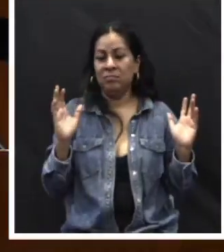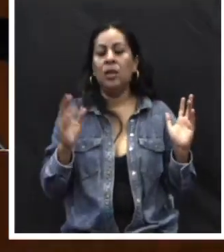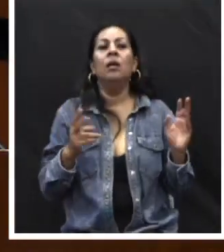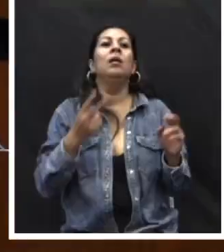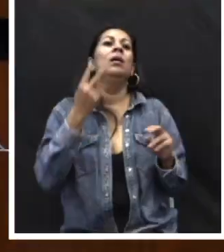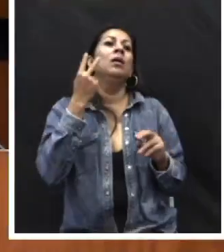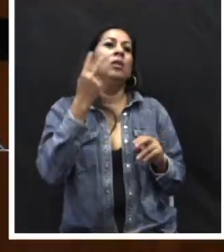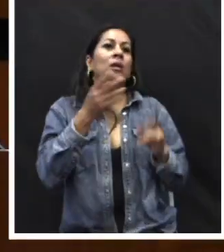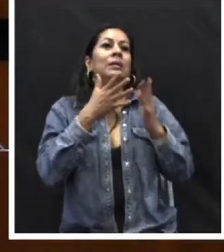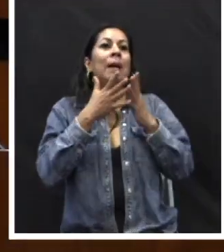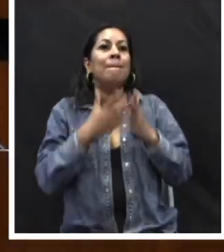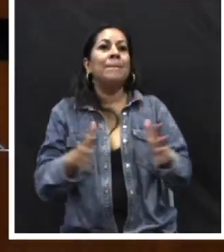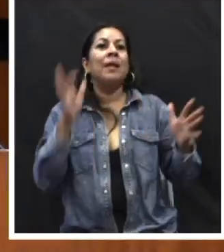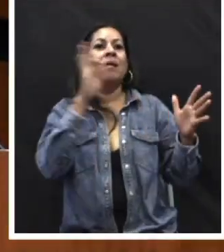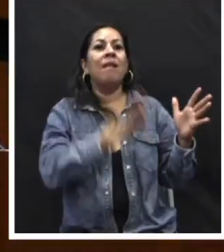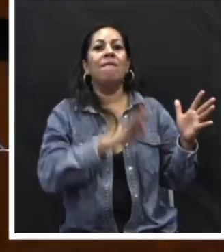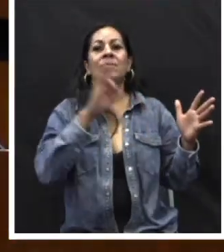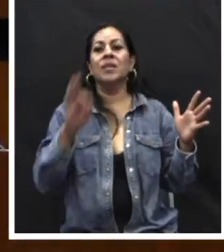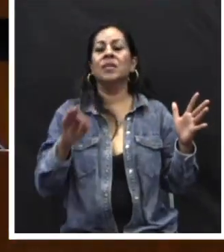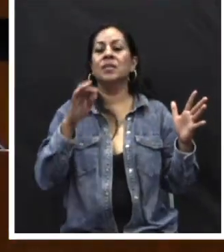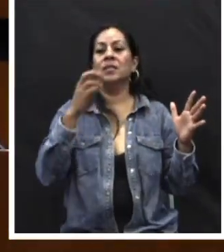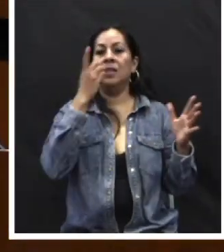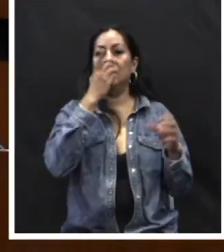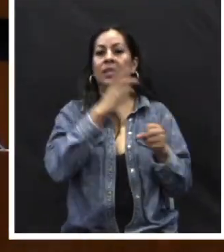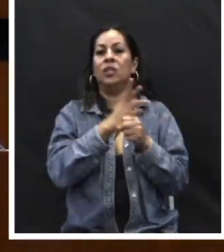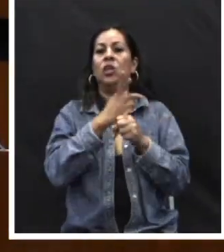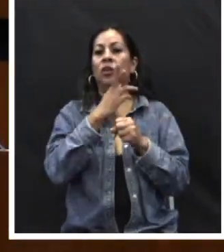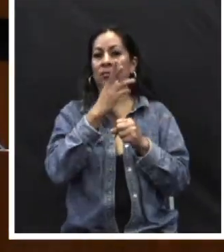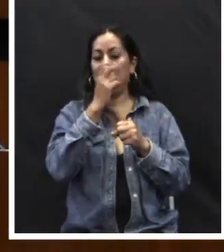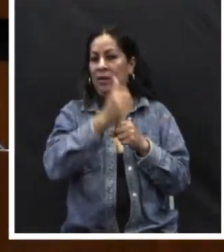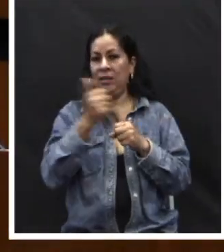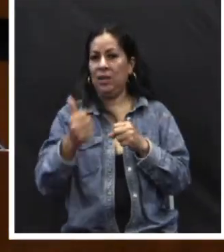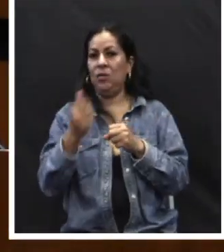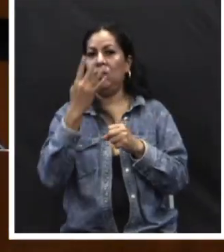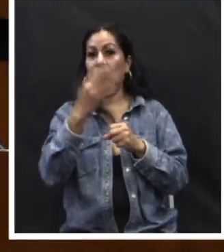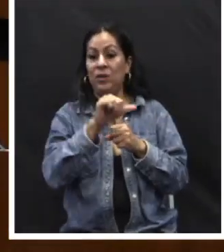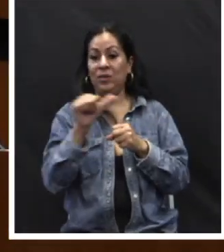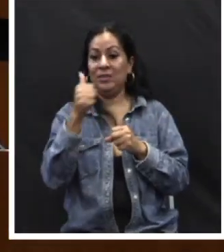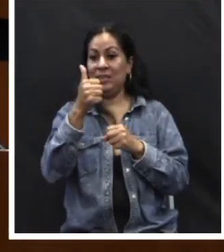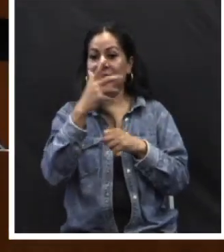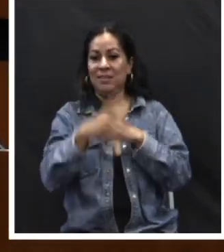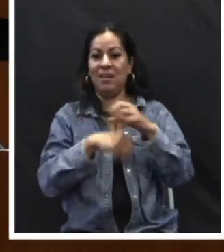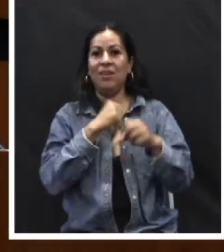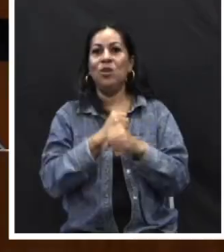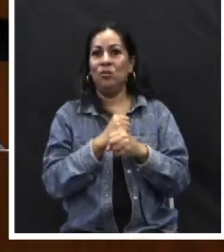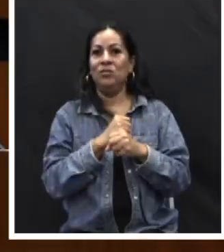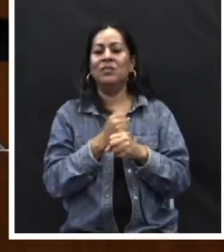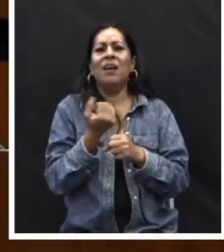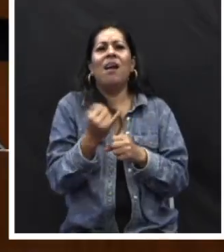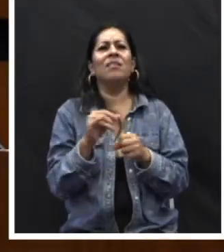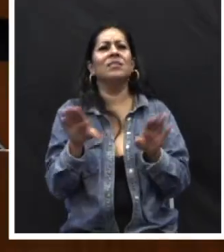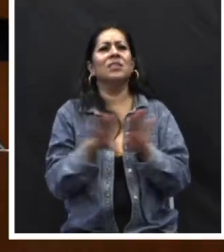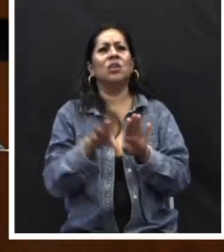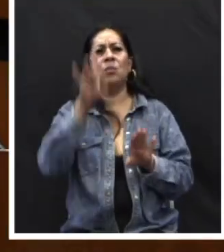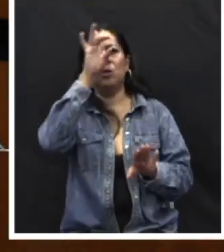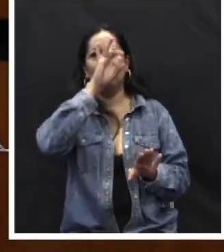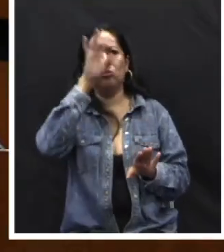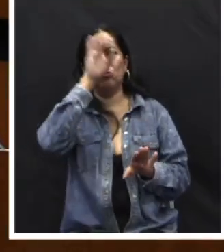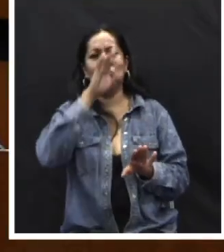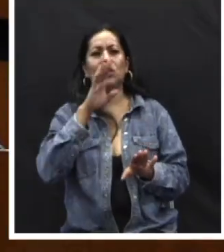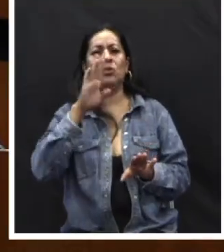segundo, ampliar el periodo del rector y los directores de 4 a 6 años, así como de los